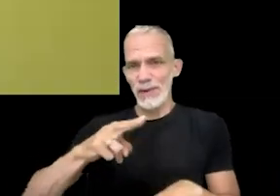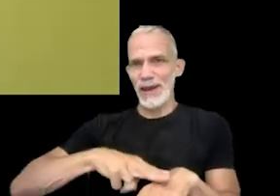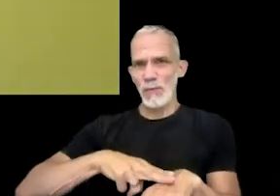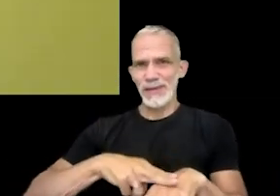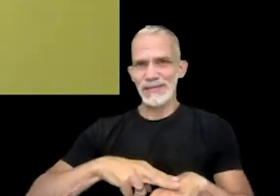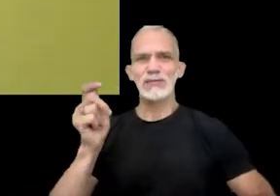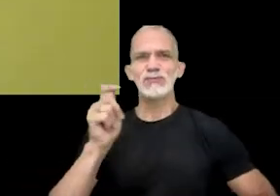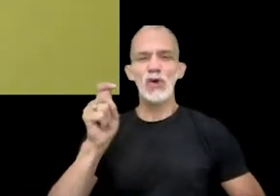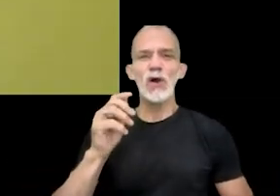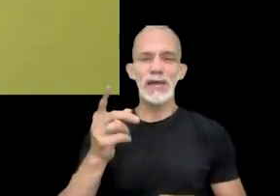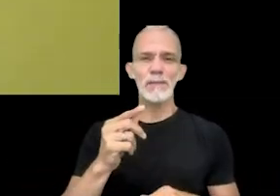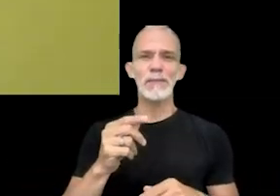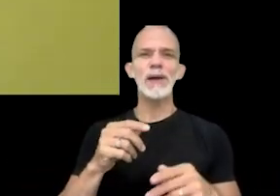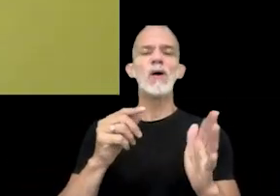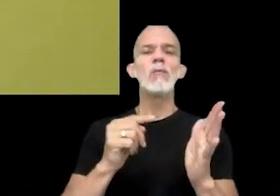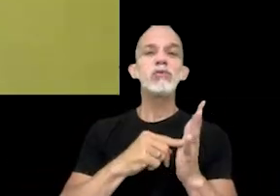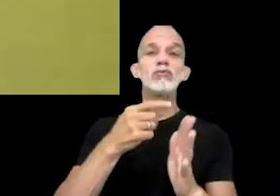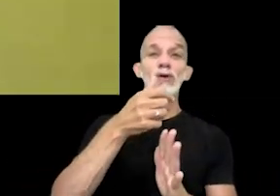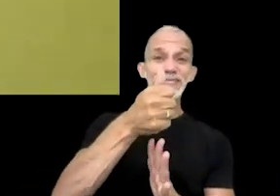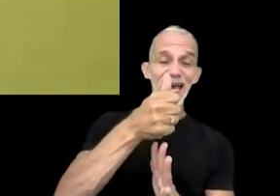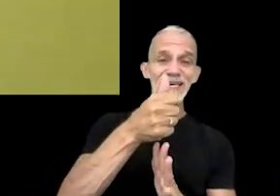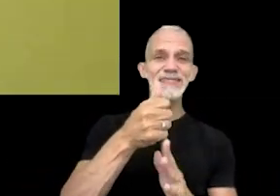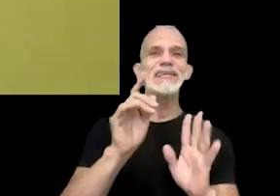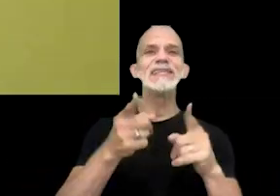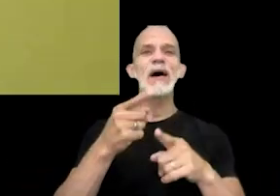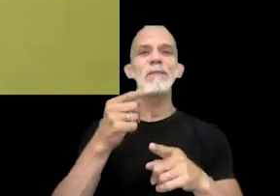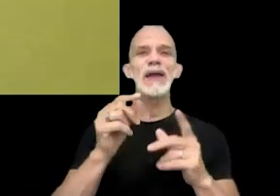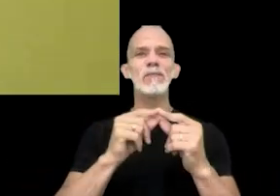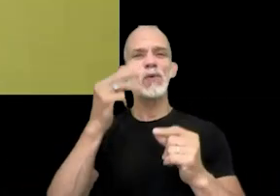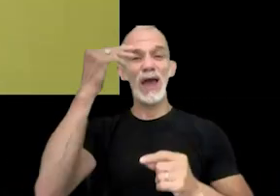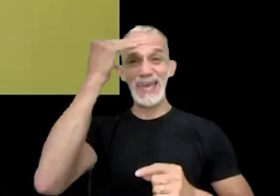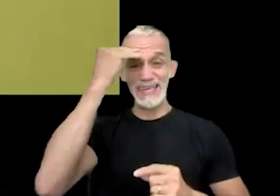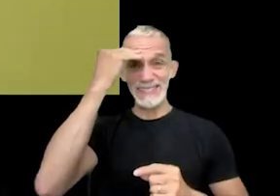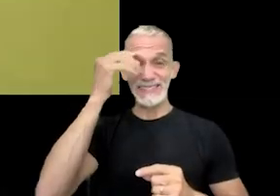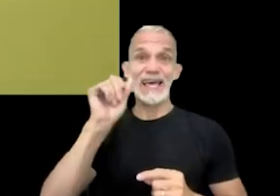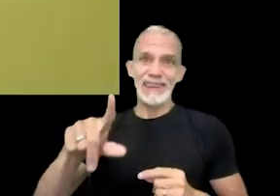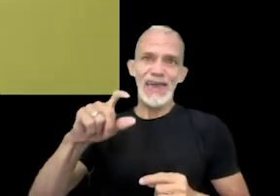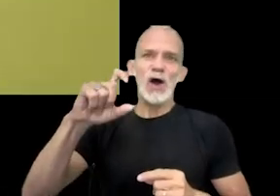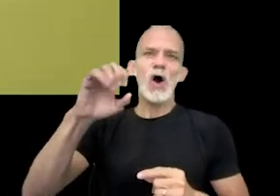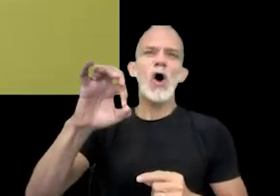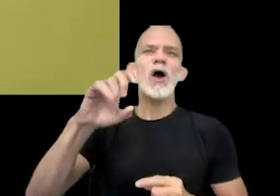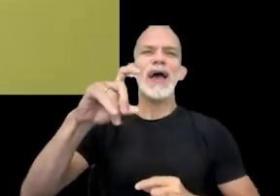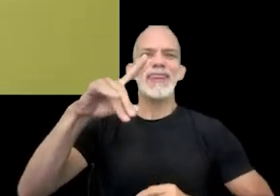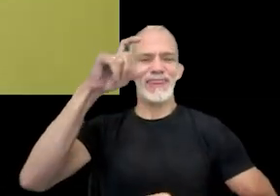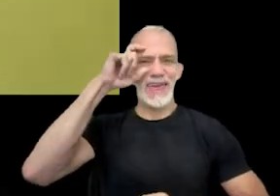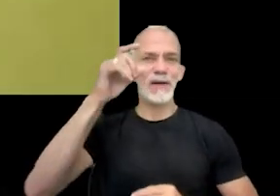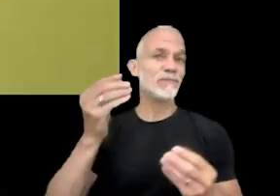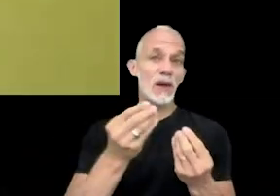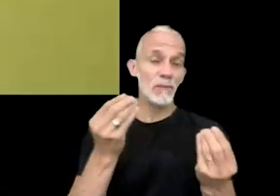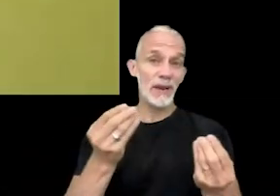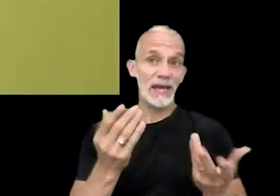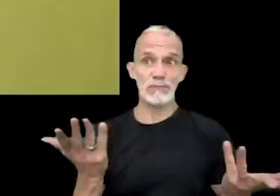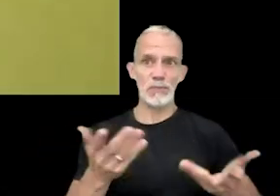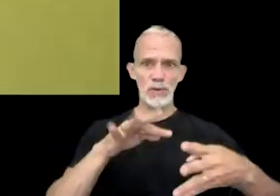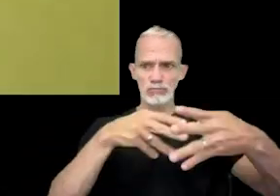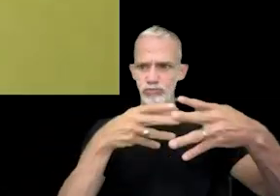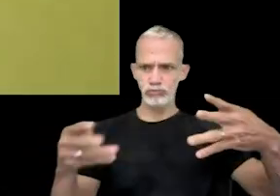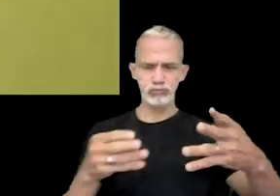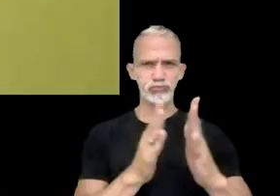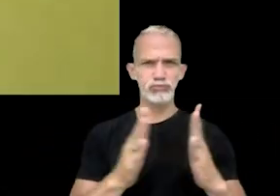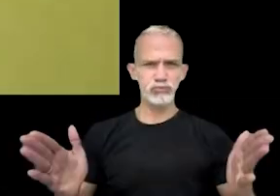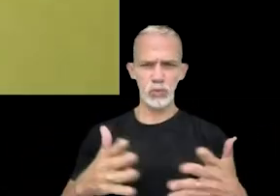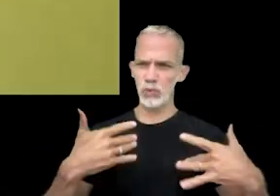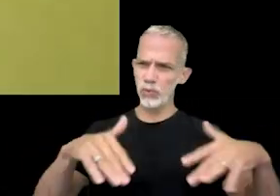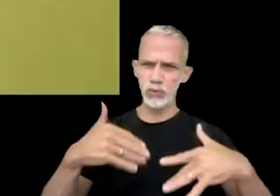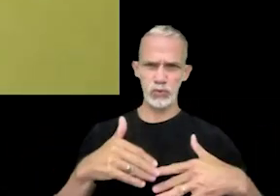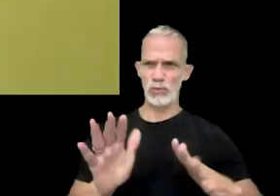la acción 6 y la acción 15 de la OCDE, a los efectos de evitar esquemas de planificación agresivo